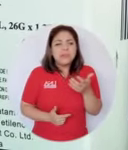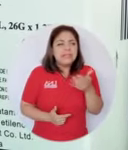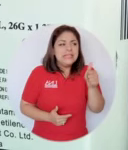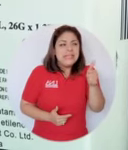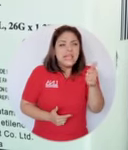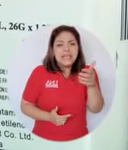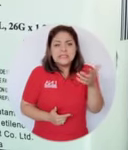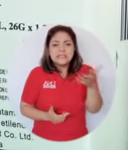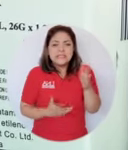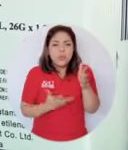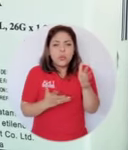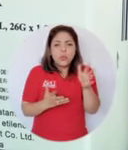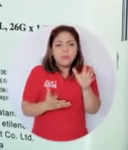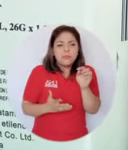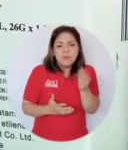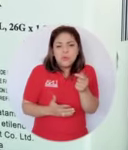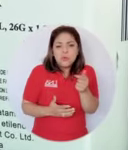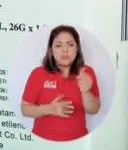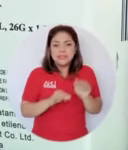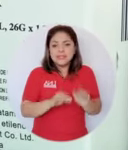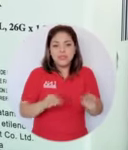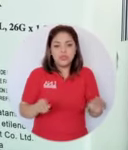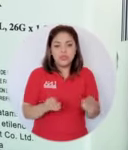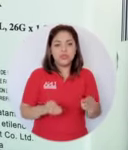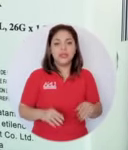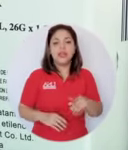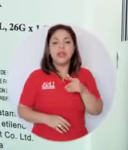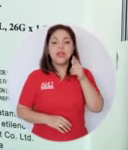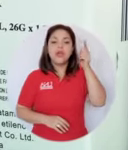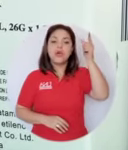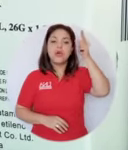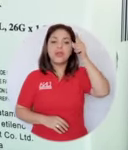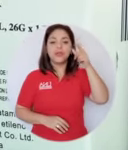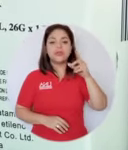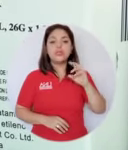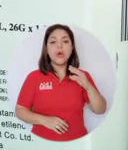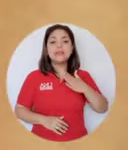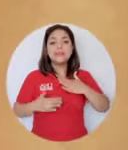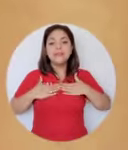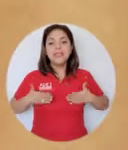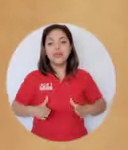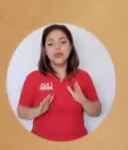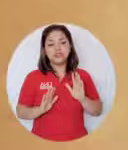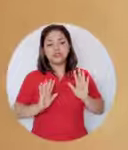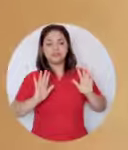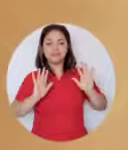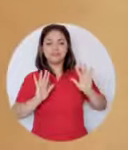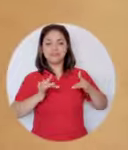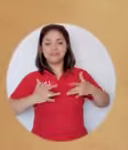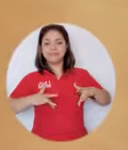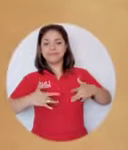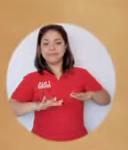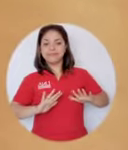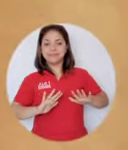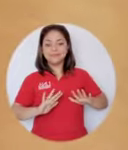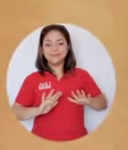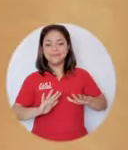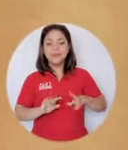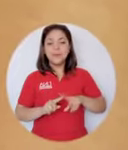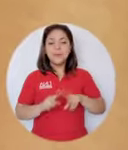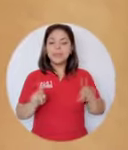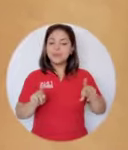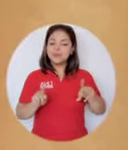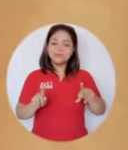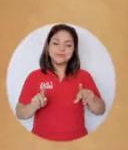apenas hay unas cuantas decenas de niños, apenas, como, claro, cuando no es el de uno, pues la gente lo ve como apenas. Pero no es